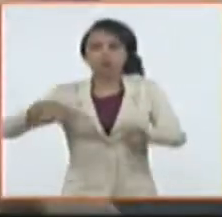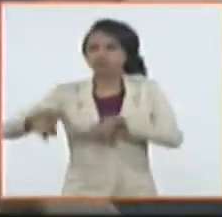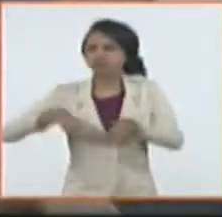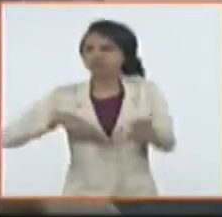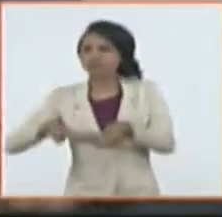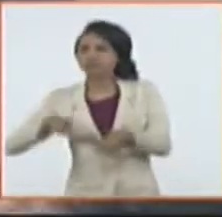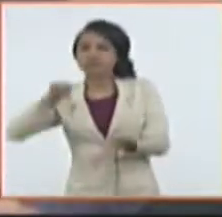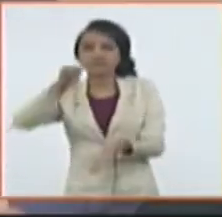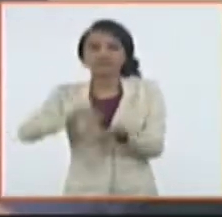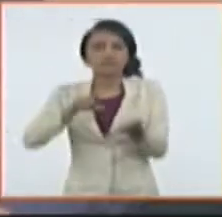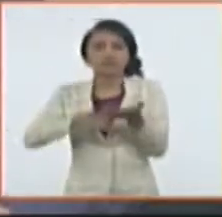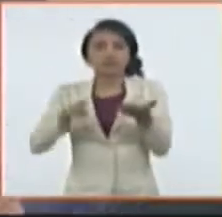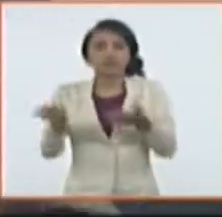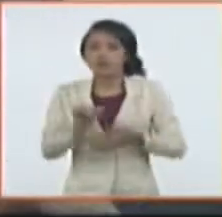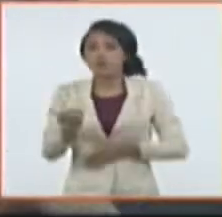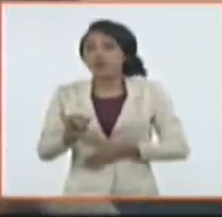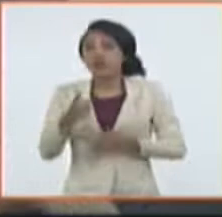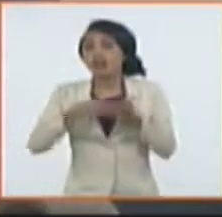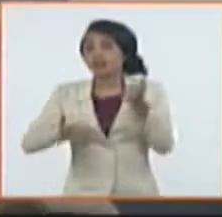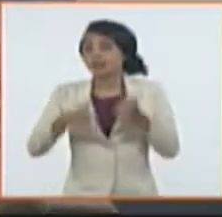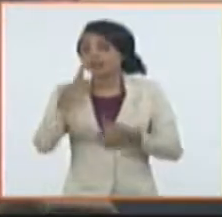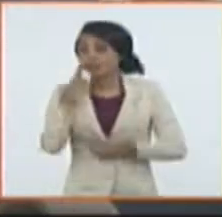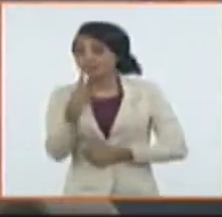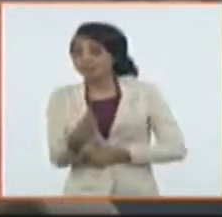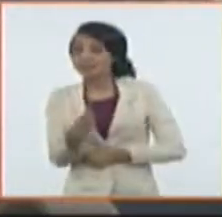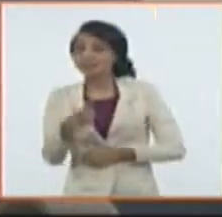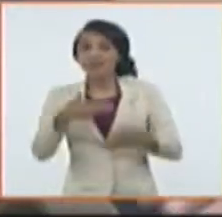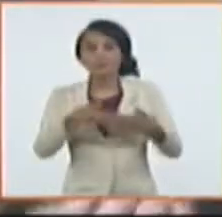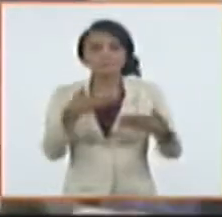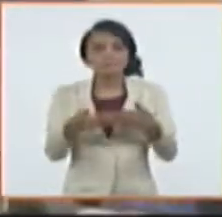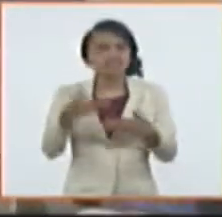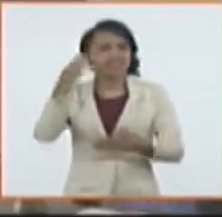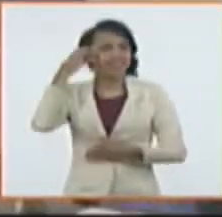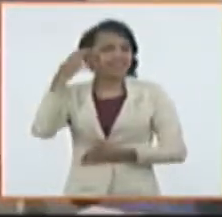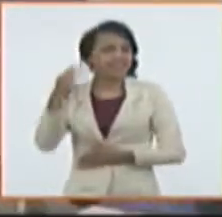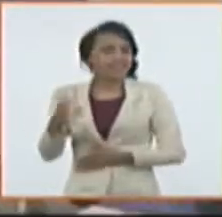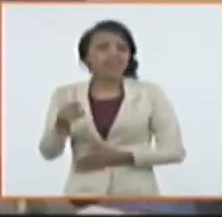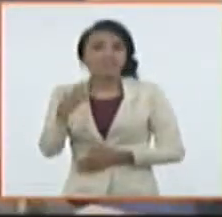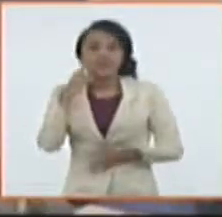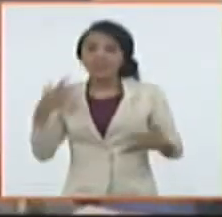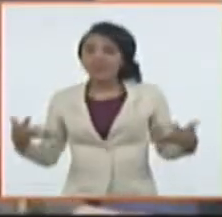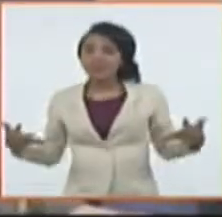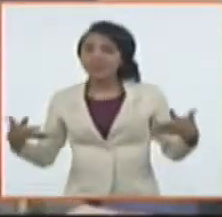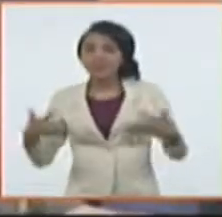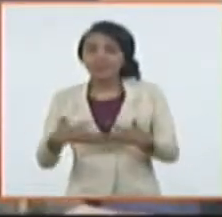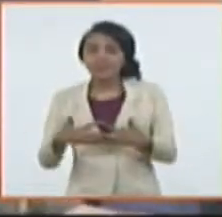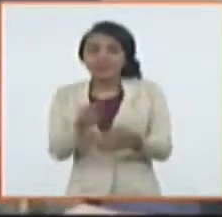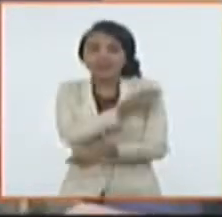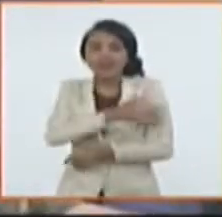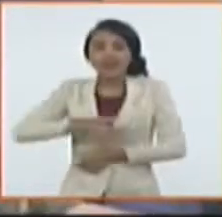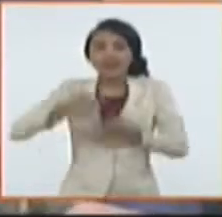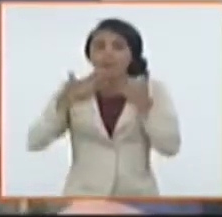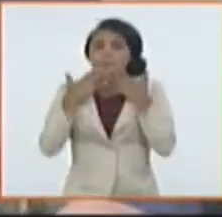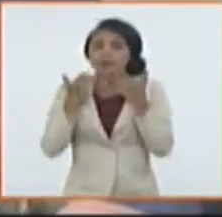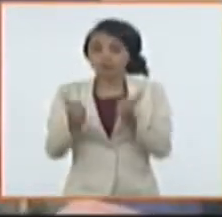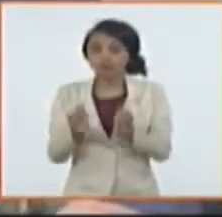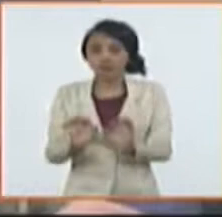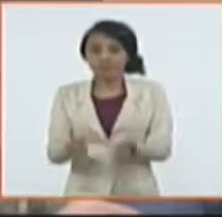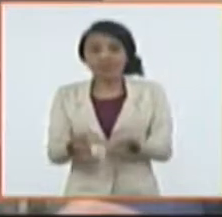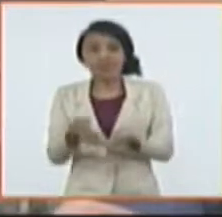caso de las provincias, entidades estatales, empresas, con la población. Nos satisface el